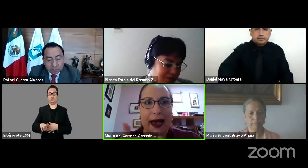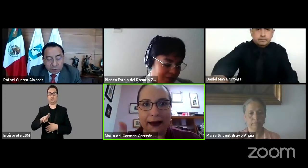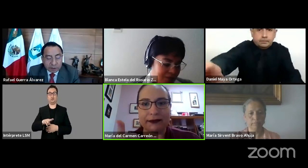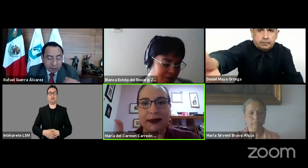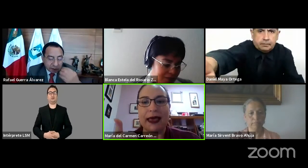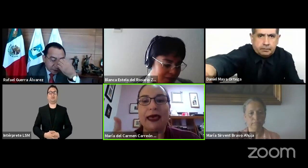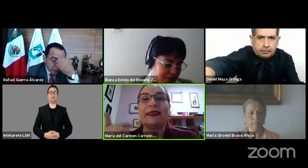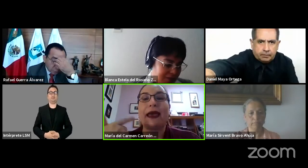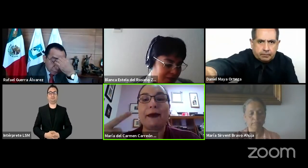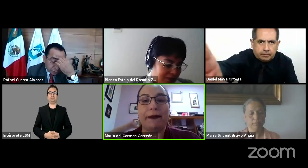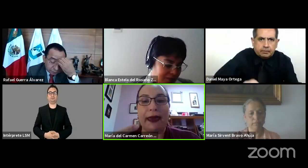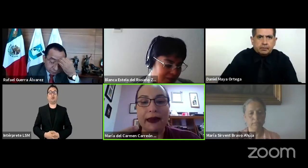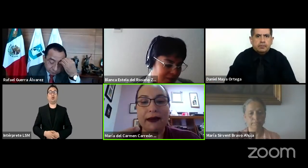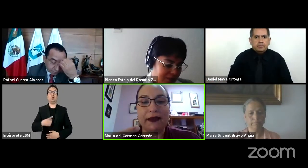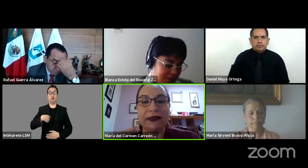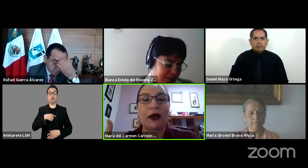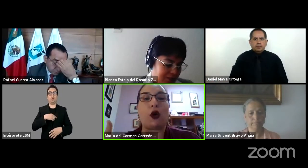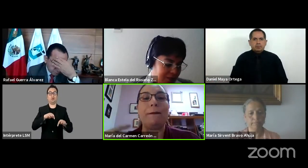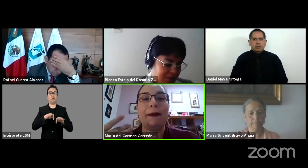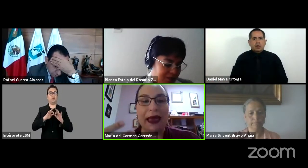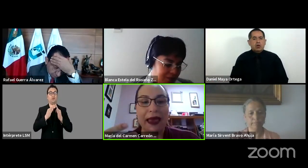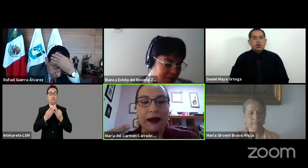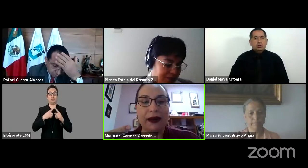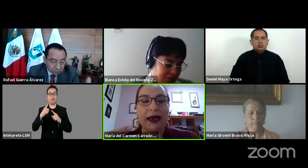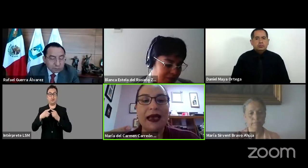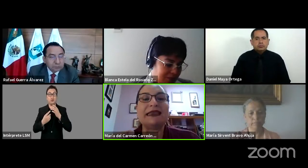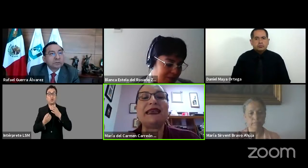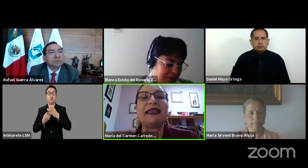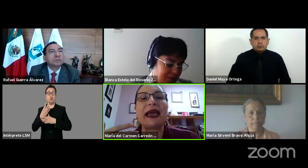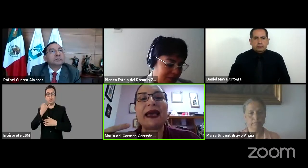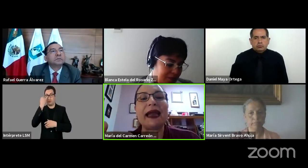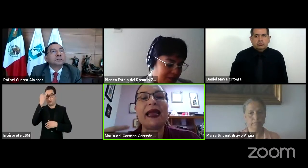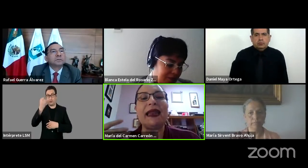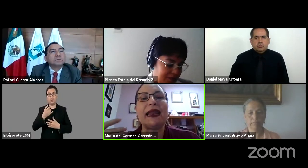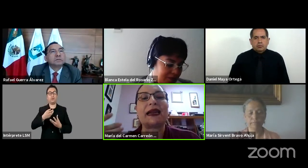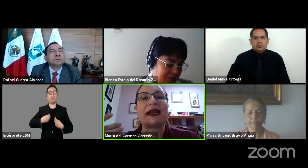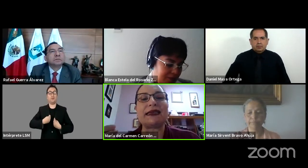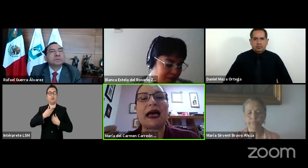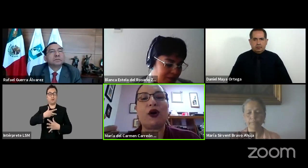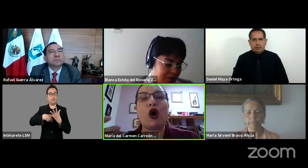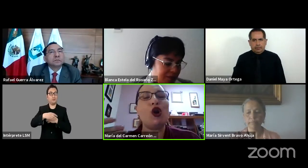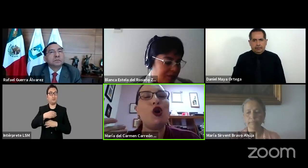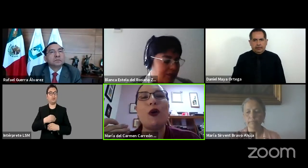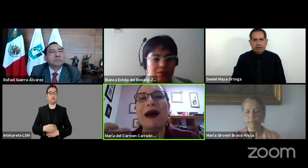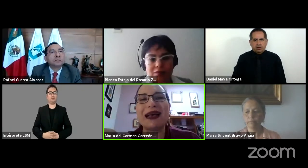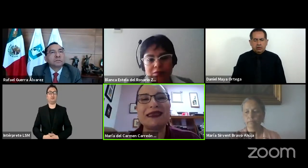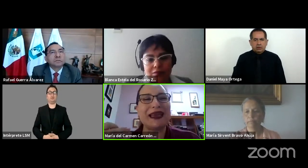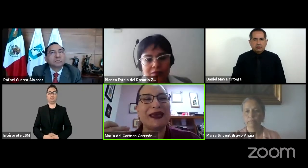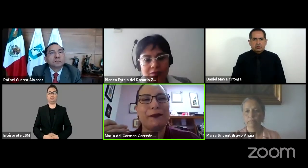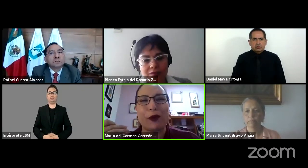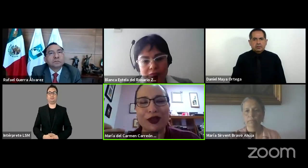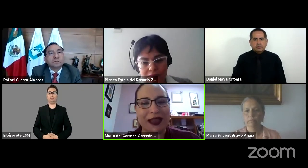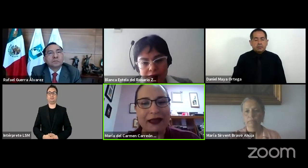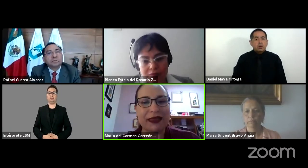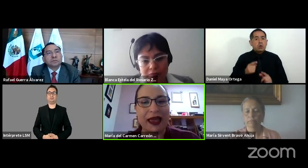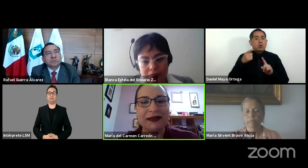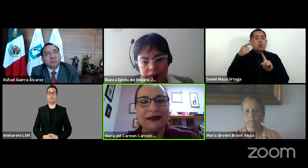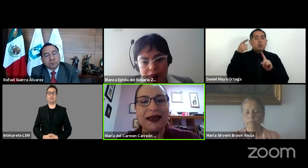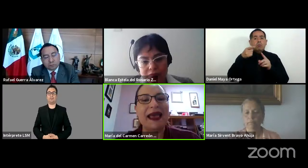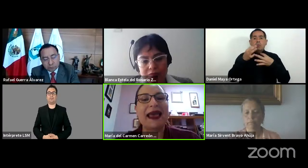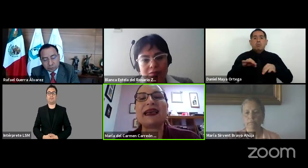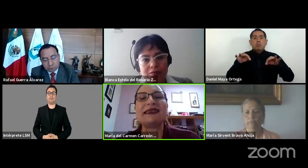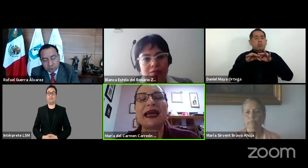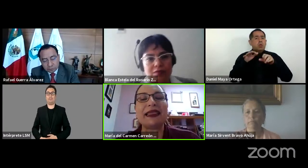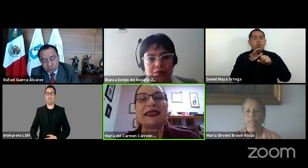de trabajar, de vivir, de convivir, sin dejar en el rezago lo más